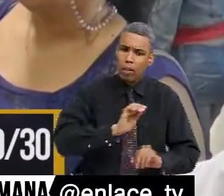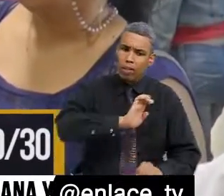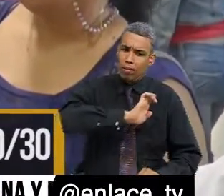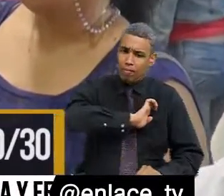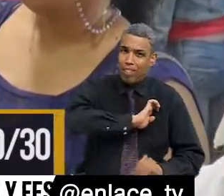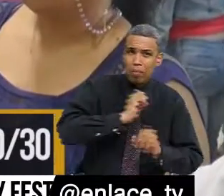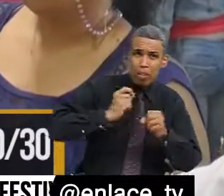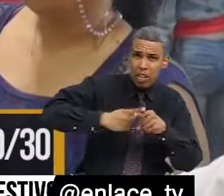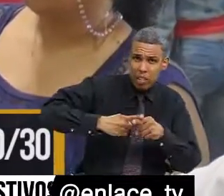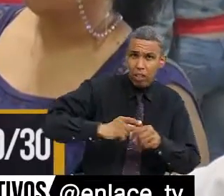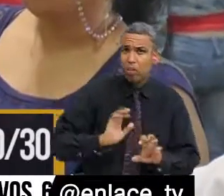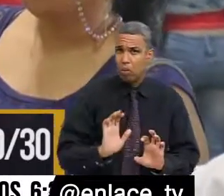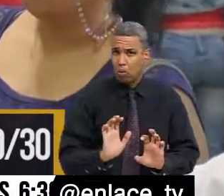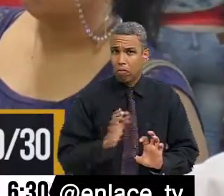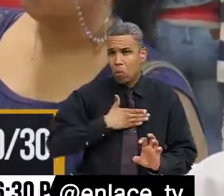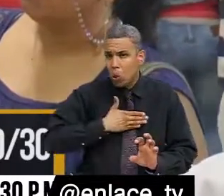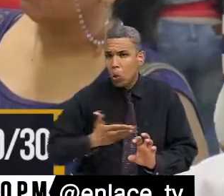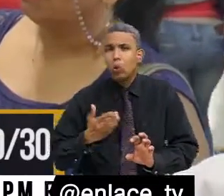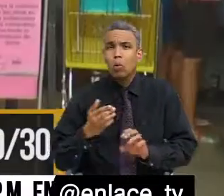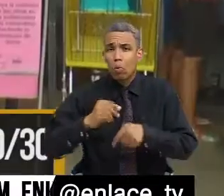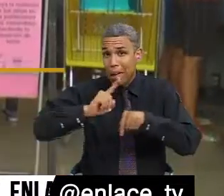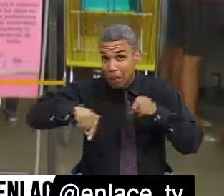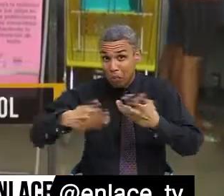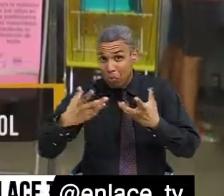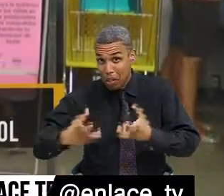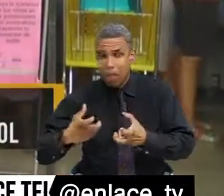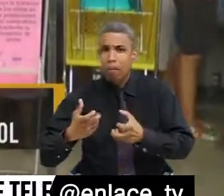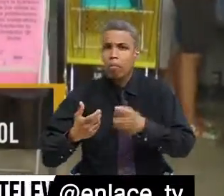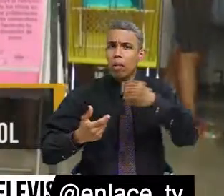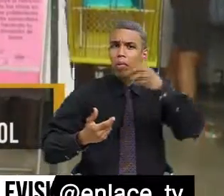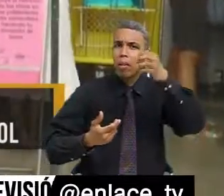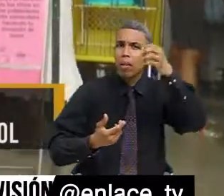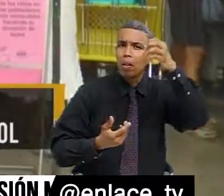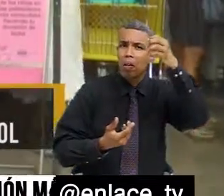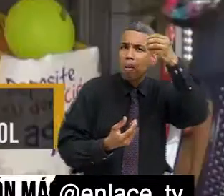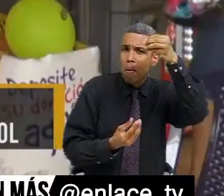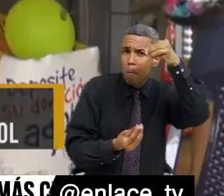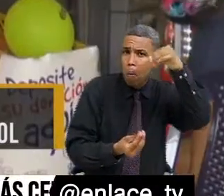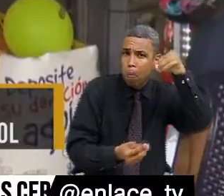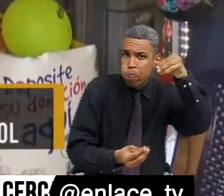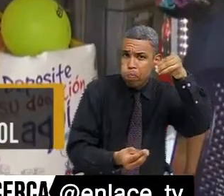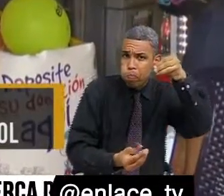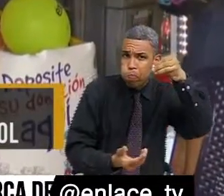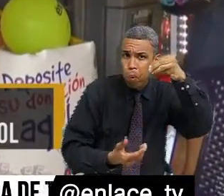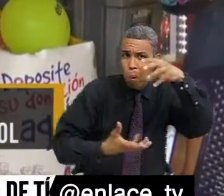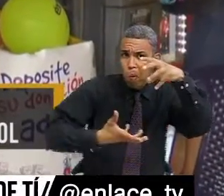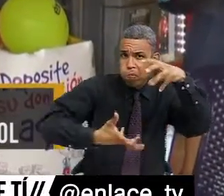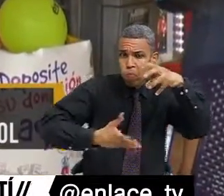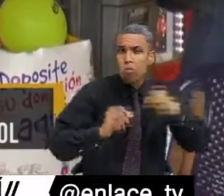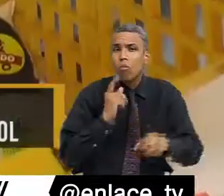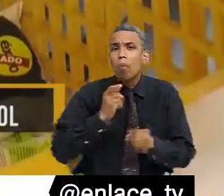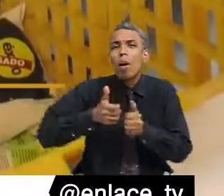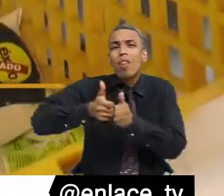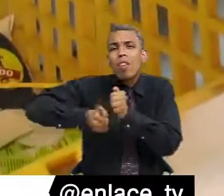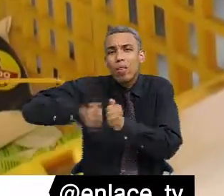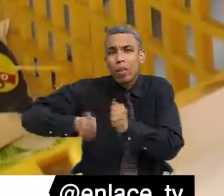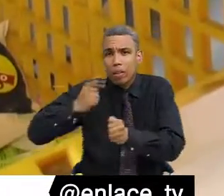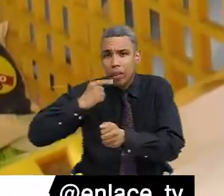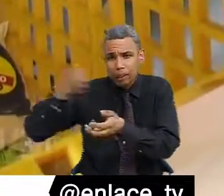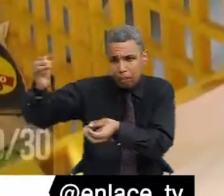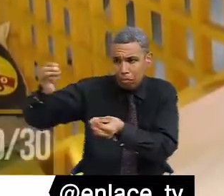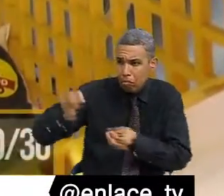estamos haciendo una campaña recogiendo leche todo el día. Con puntos de acopio como este, el Club Activo 2030 se puso una meta: